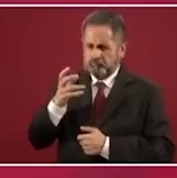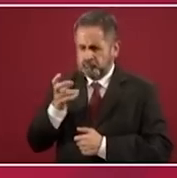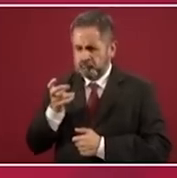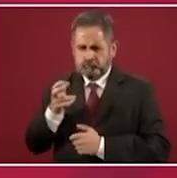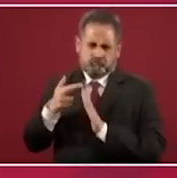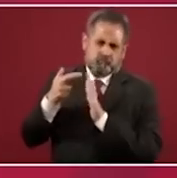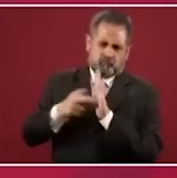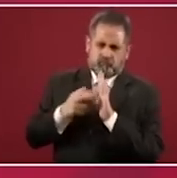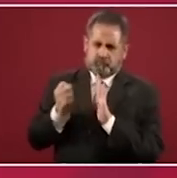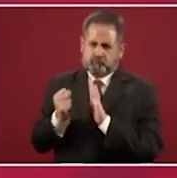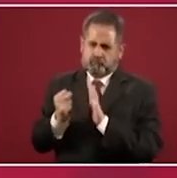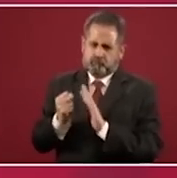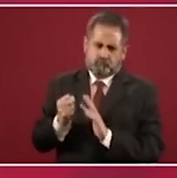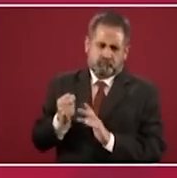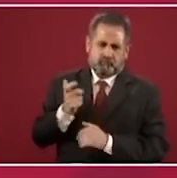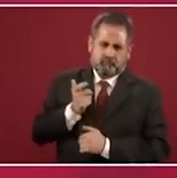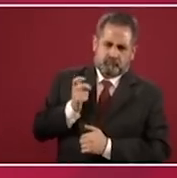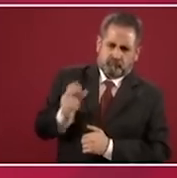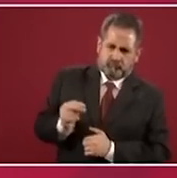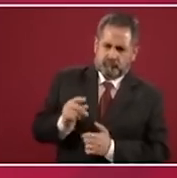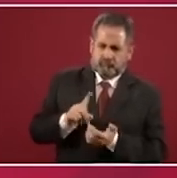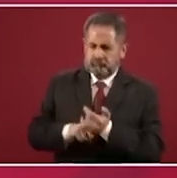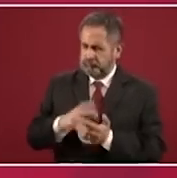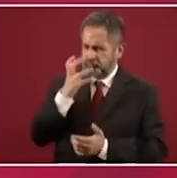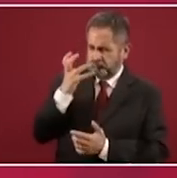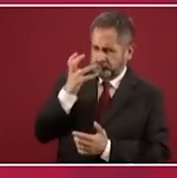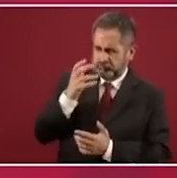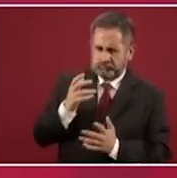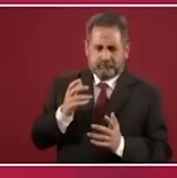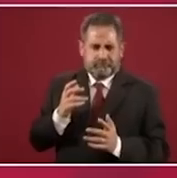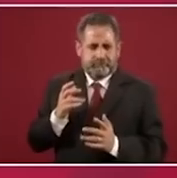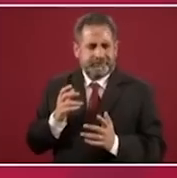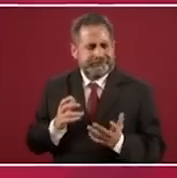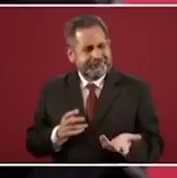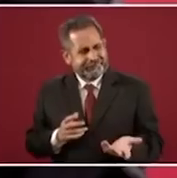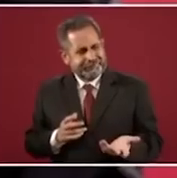estrictos, ¿no?, y enojados?